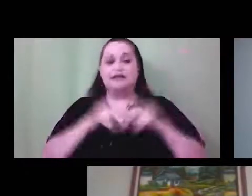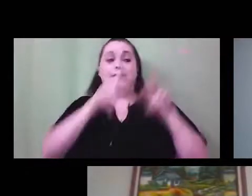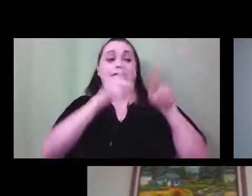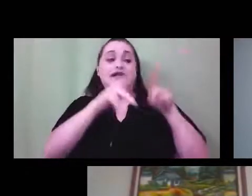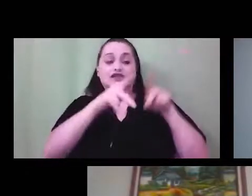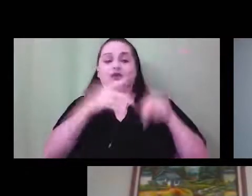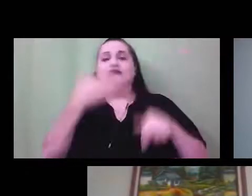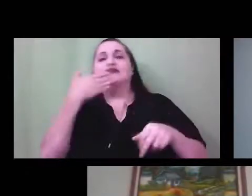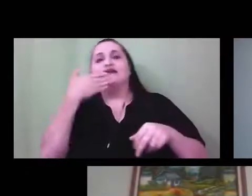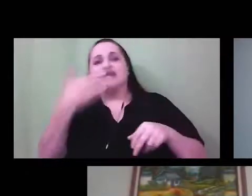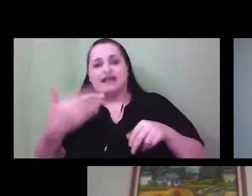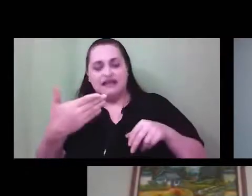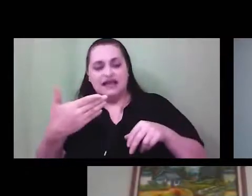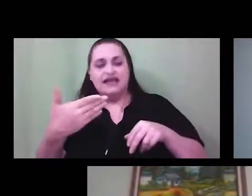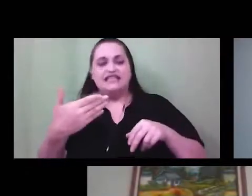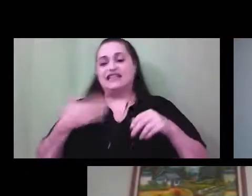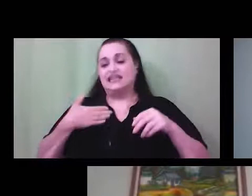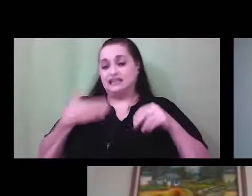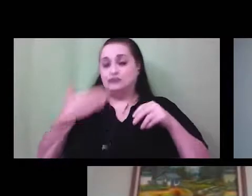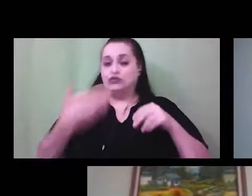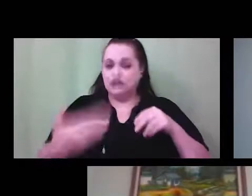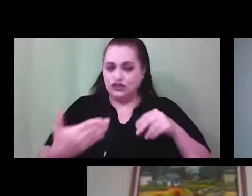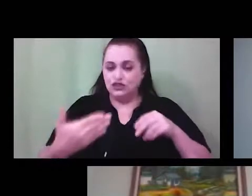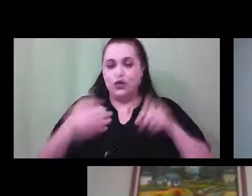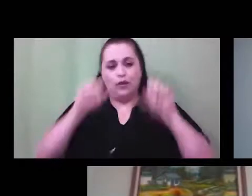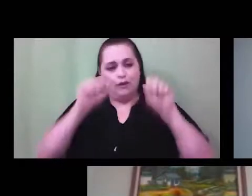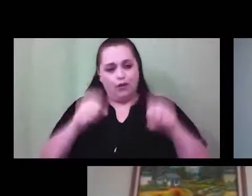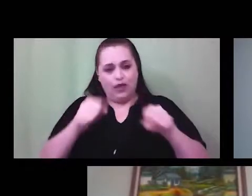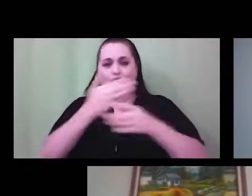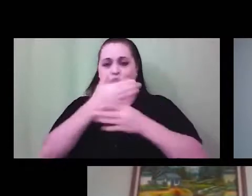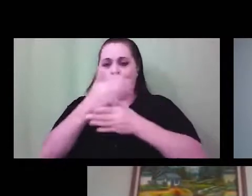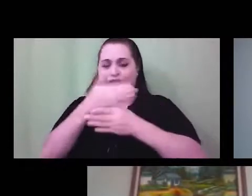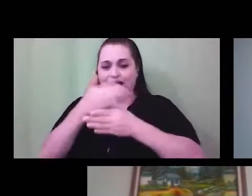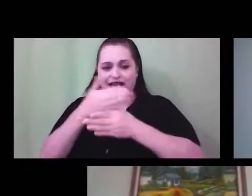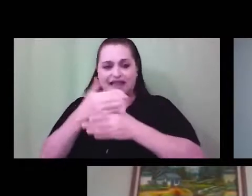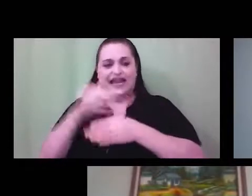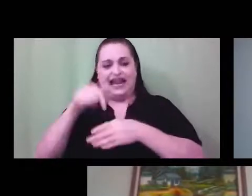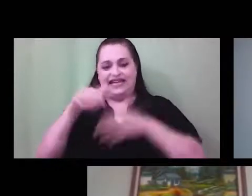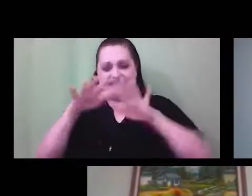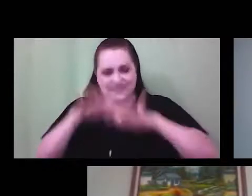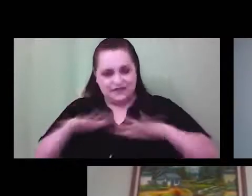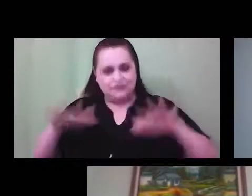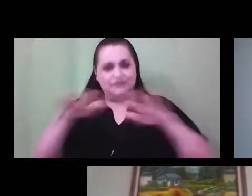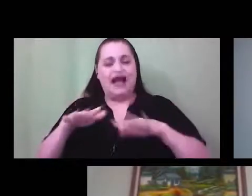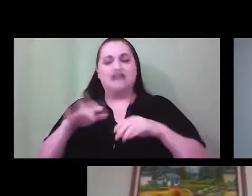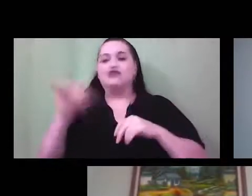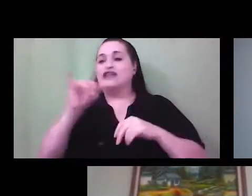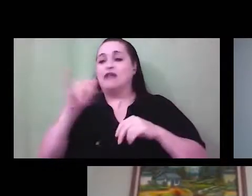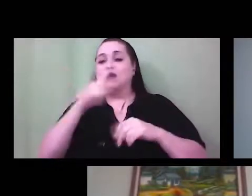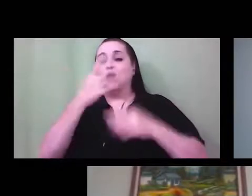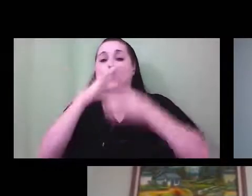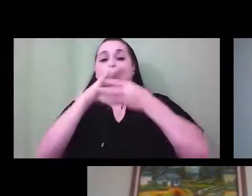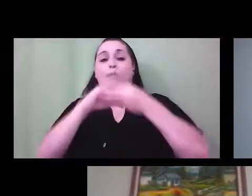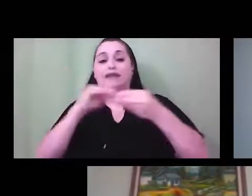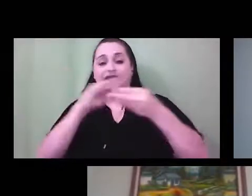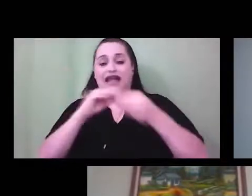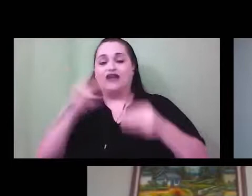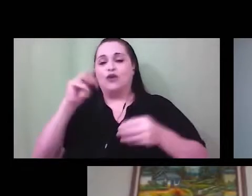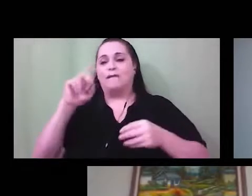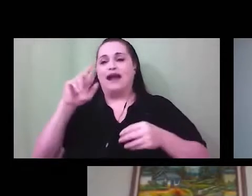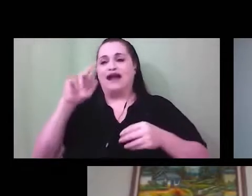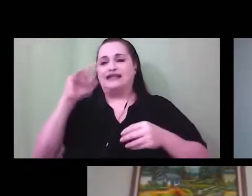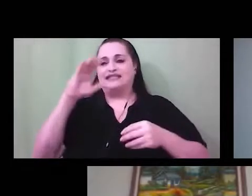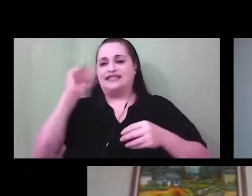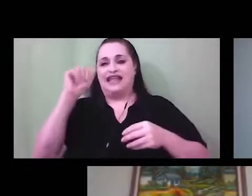que agradecen la disposición a poder compartir este espacio. Incluso tenemos un comentario, Marcia Terán, que dice